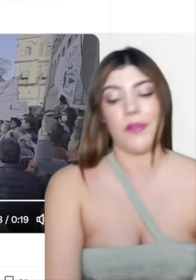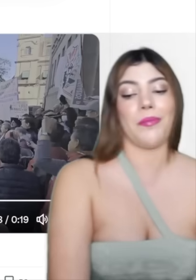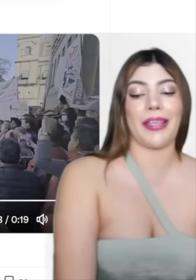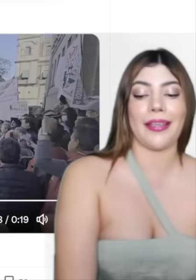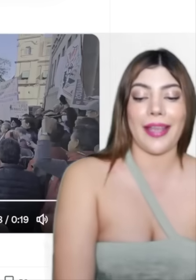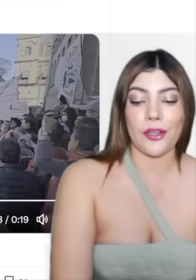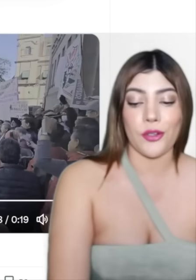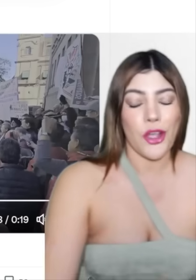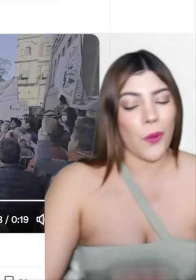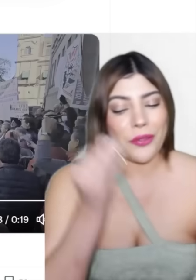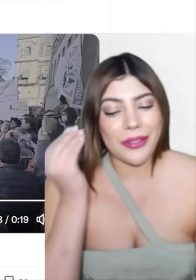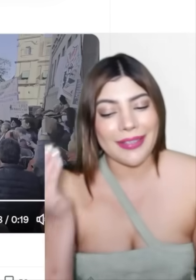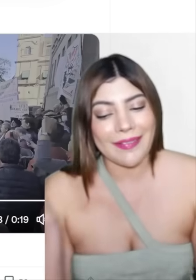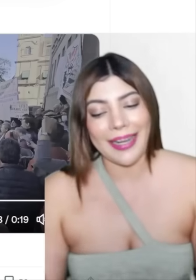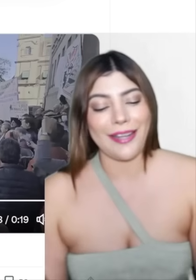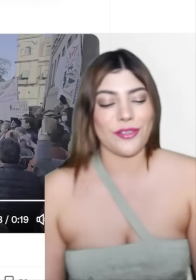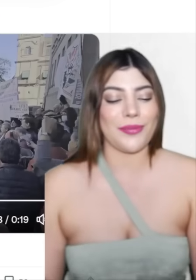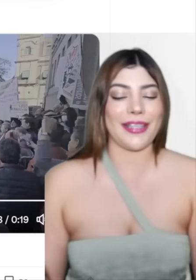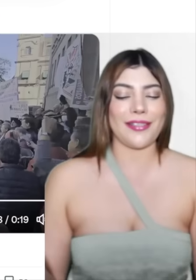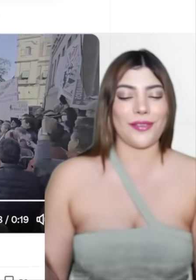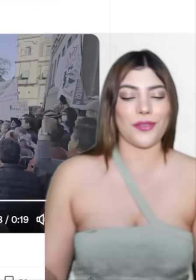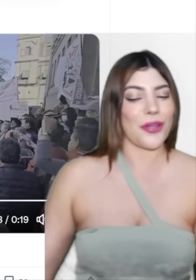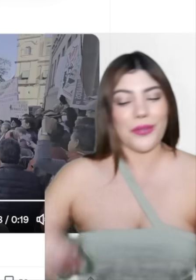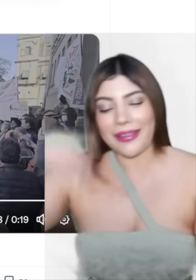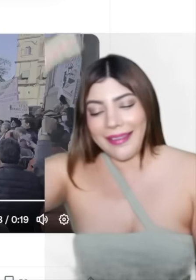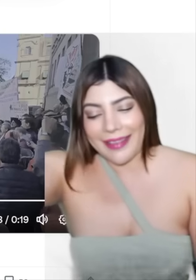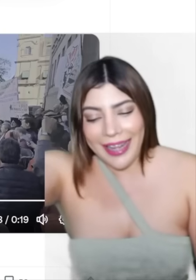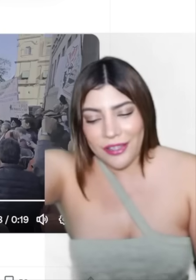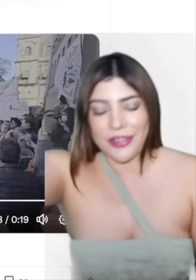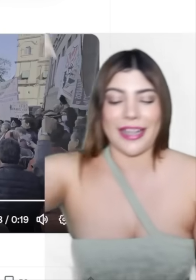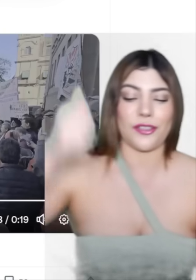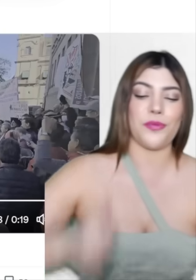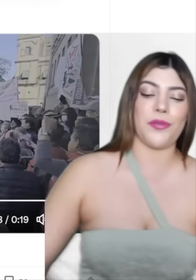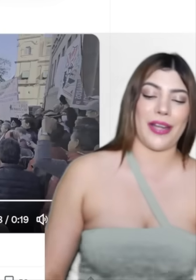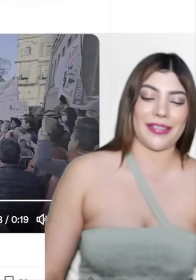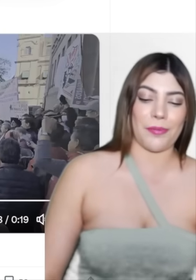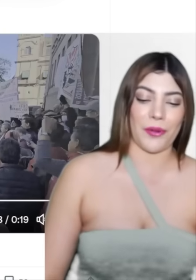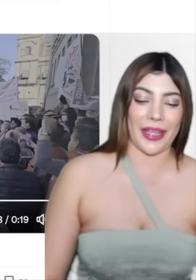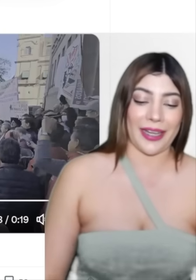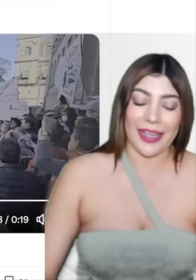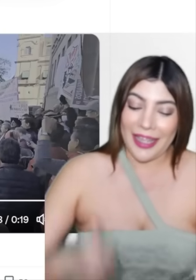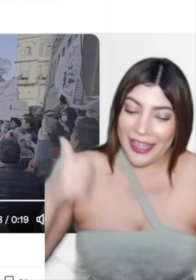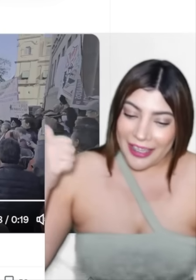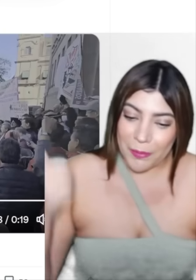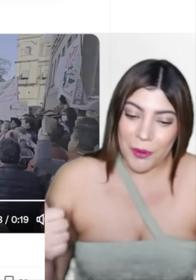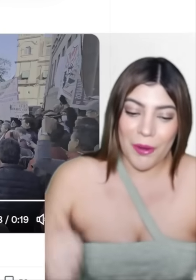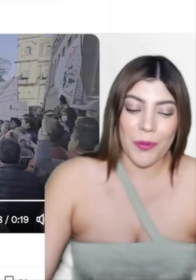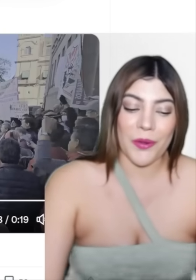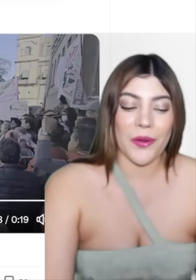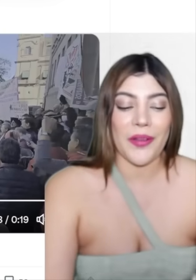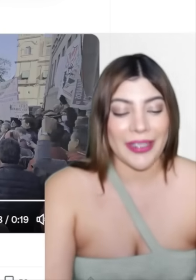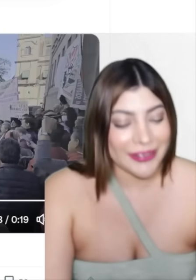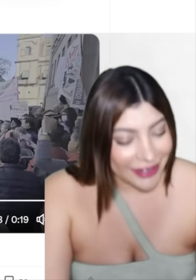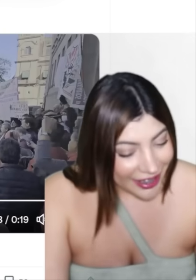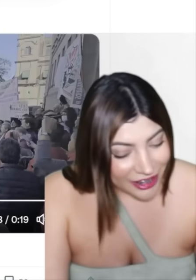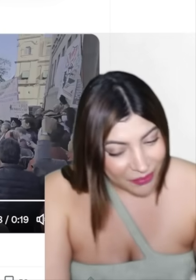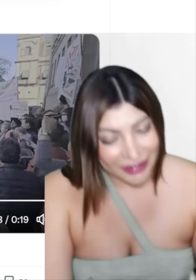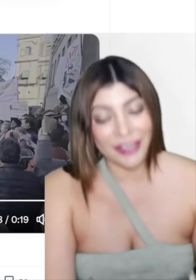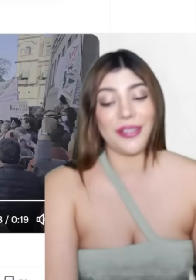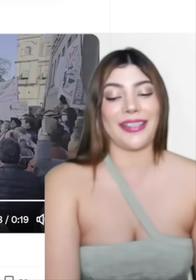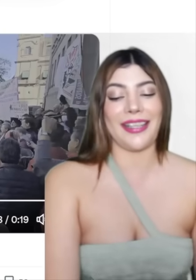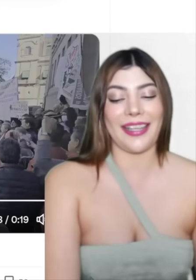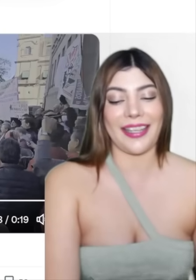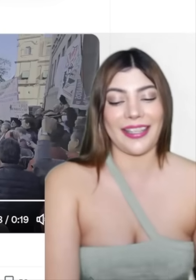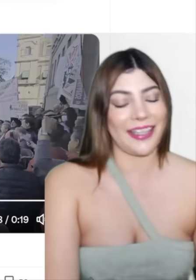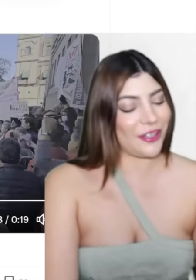quiere el pueblo mexicano. ¿Cuándo entenderán los ministros? ¿Cuándo entenderán los de las cúpulas del poder que poco a poco está